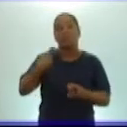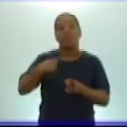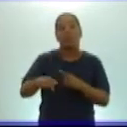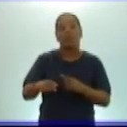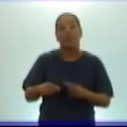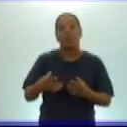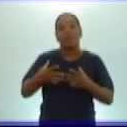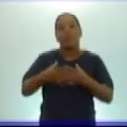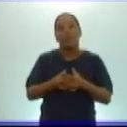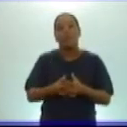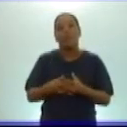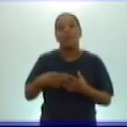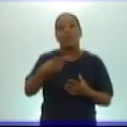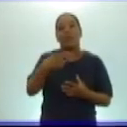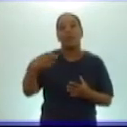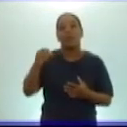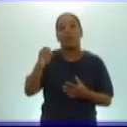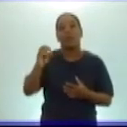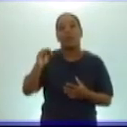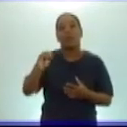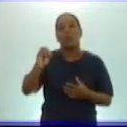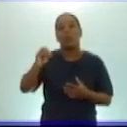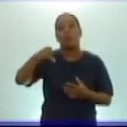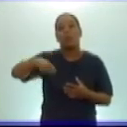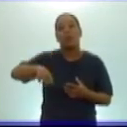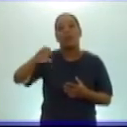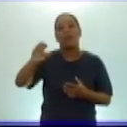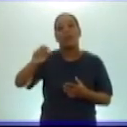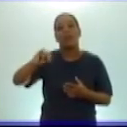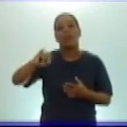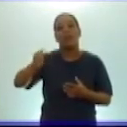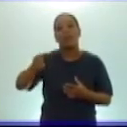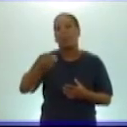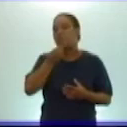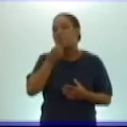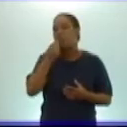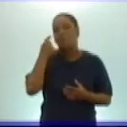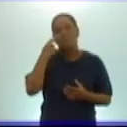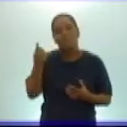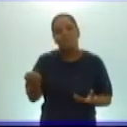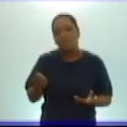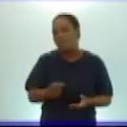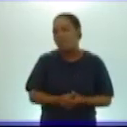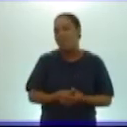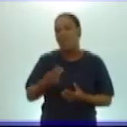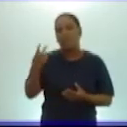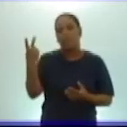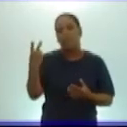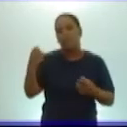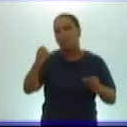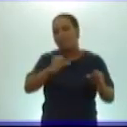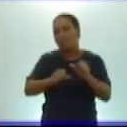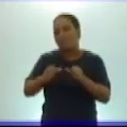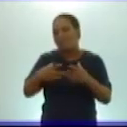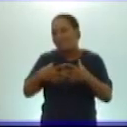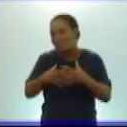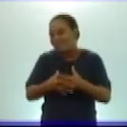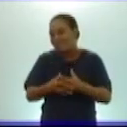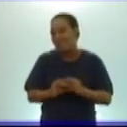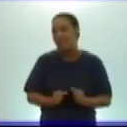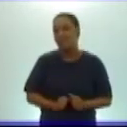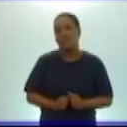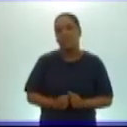homogéneas y que las mezclas homogéneas son aquellas en las que no se observan a simple vista sus componentes. Recuerden que en la